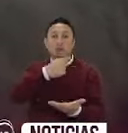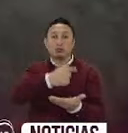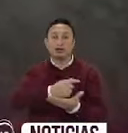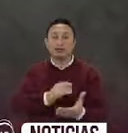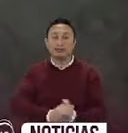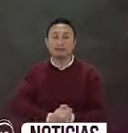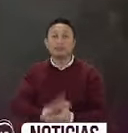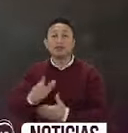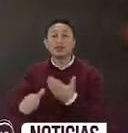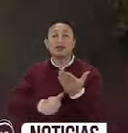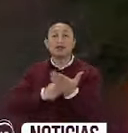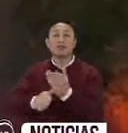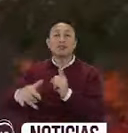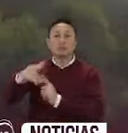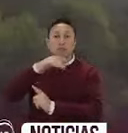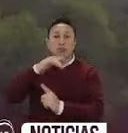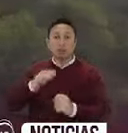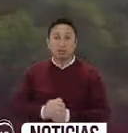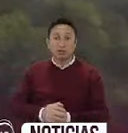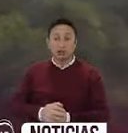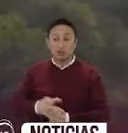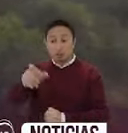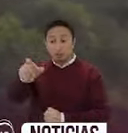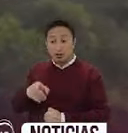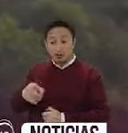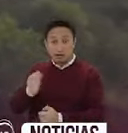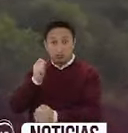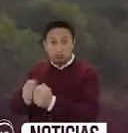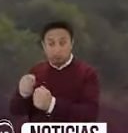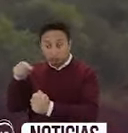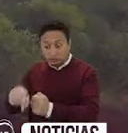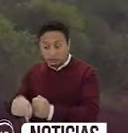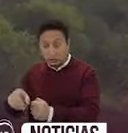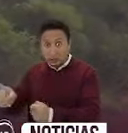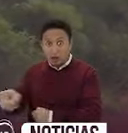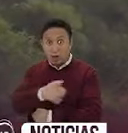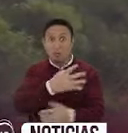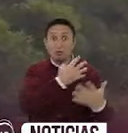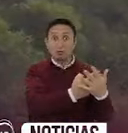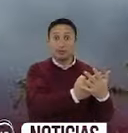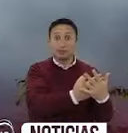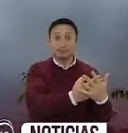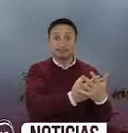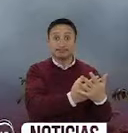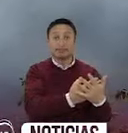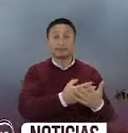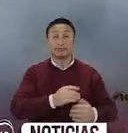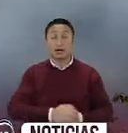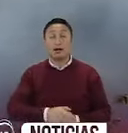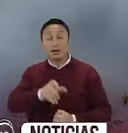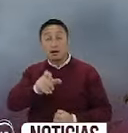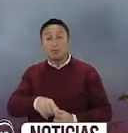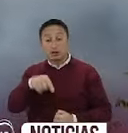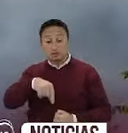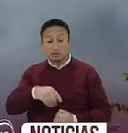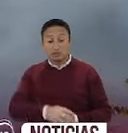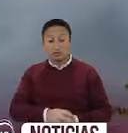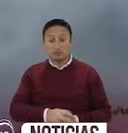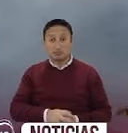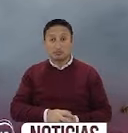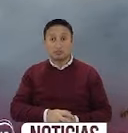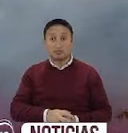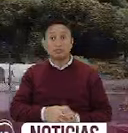El Ministerio de Ambiente recuerda que provocar un incendio es un delito de carácter penal. Inclusive los involucrados pueden llegar a ser procesados